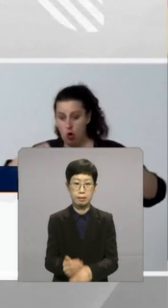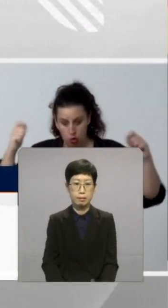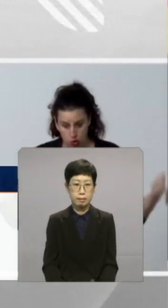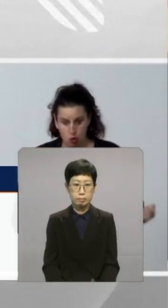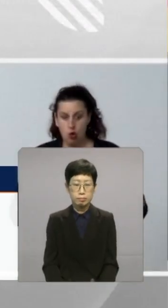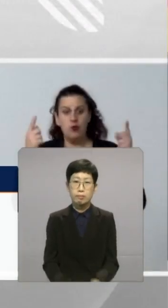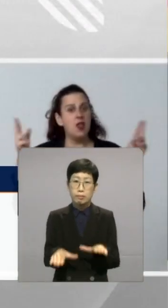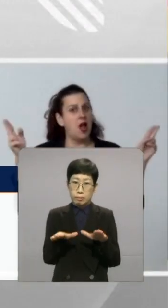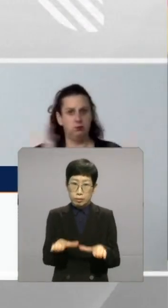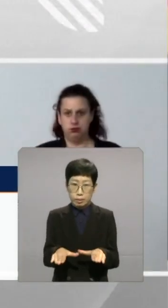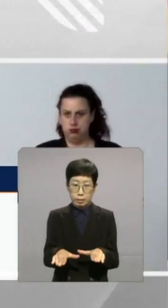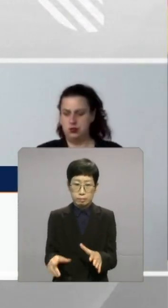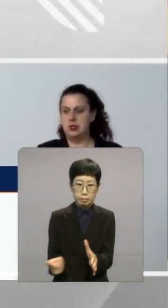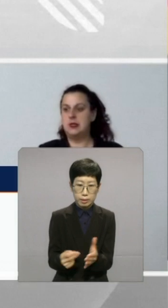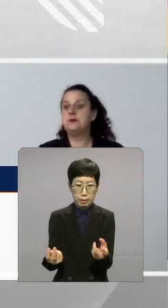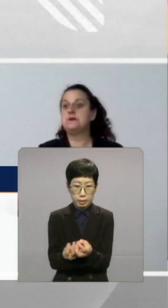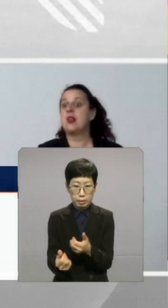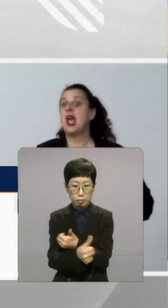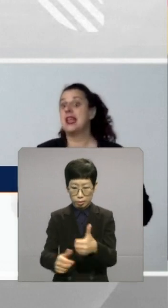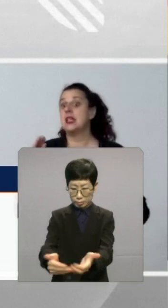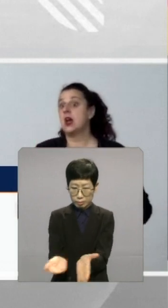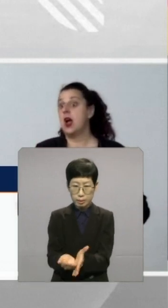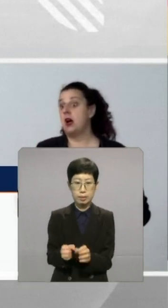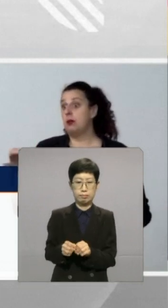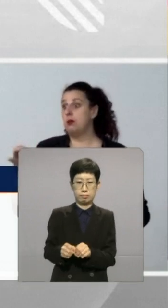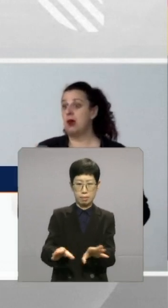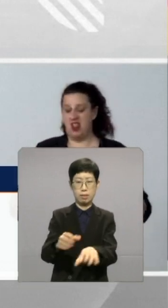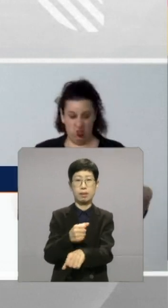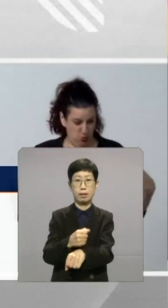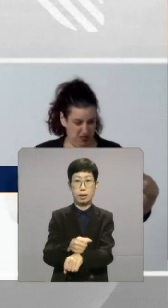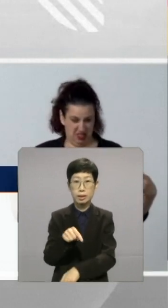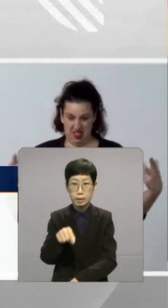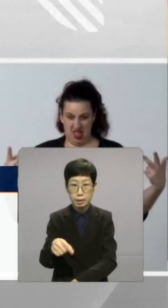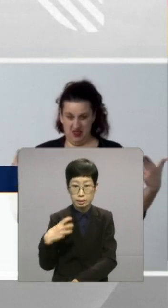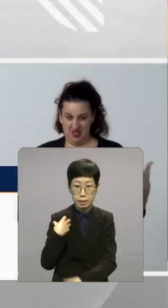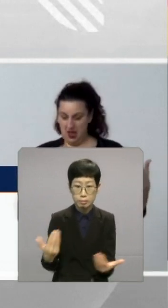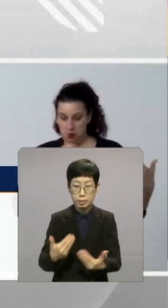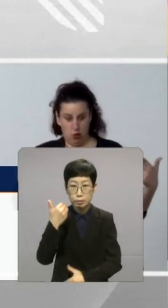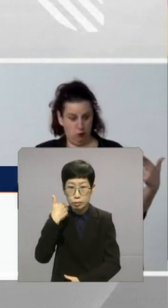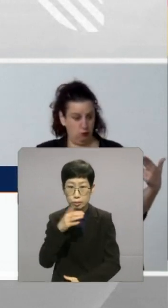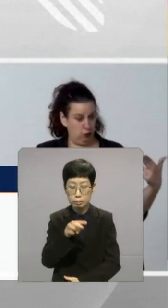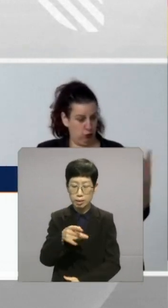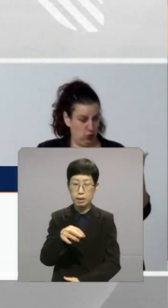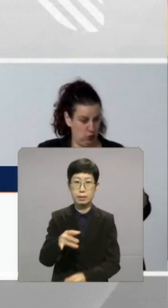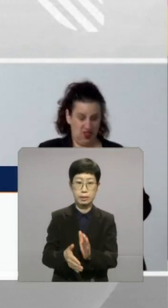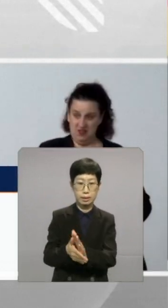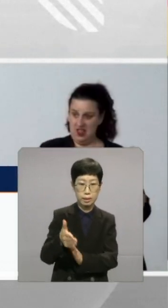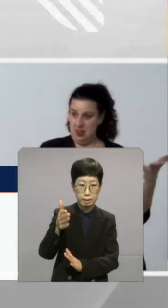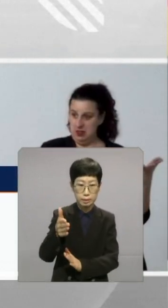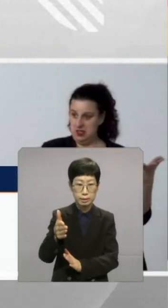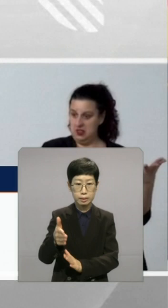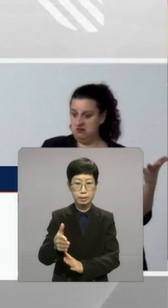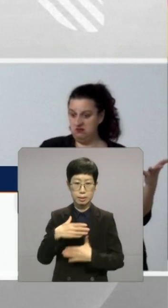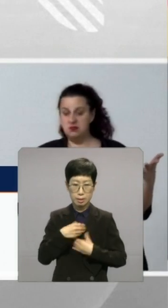la derogación, se entendió oportuno, ¿no? Para evitar la duplicidad, dado que las funciones de la Unidad Valenciana de Emergencias se